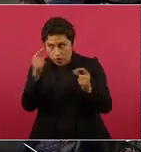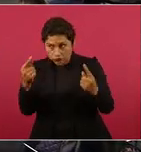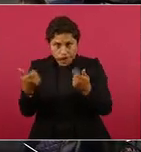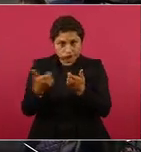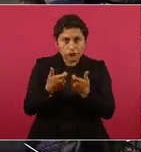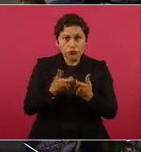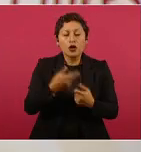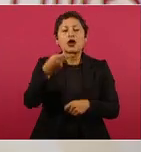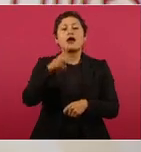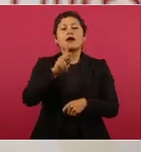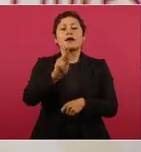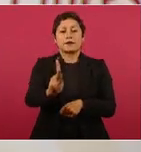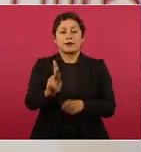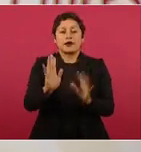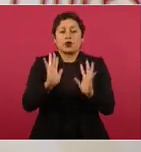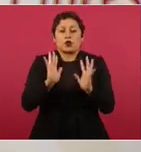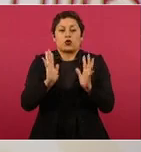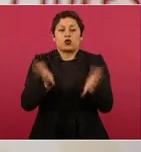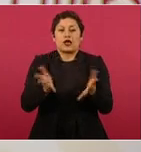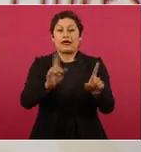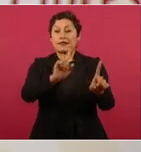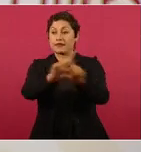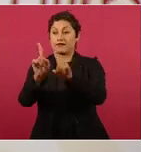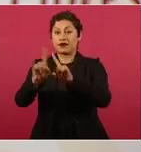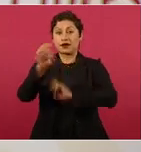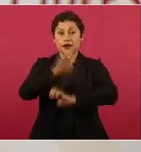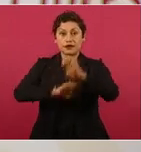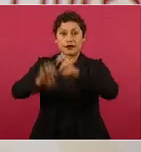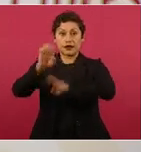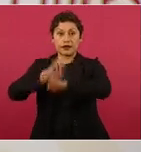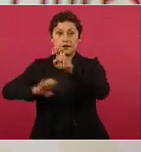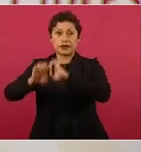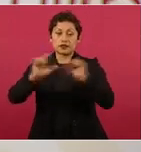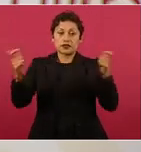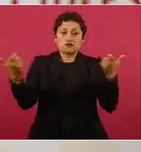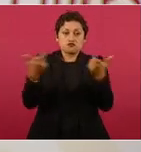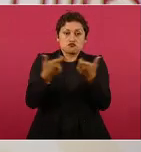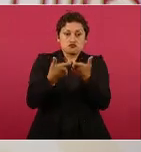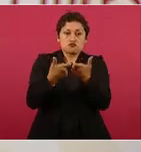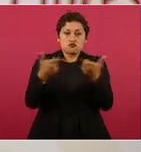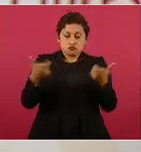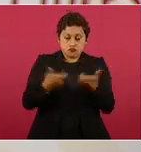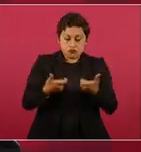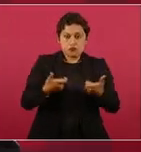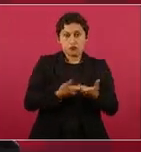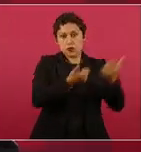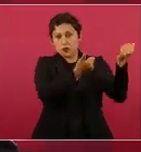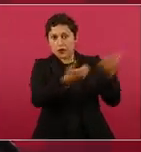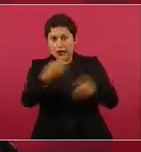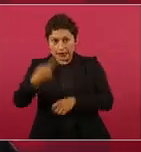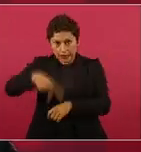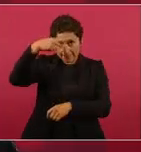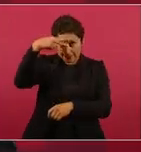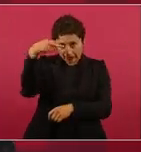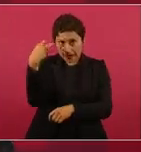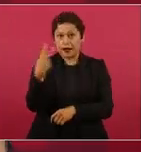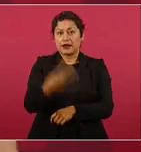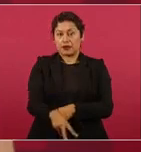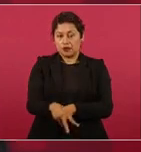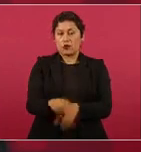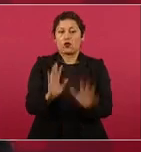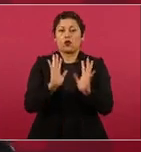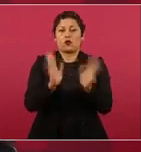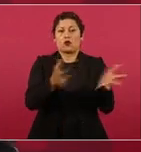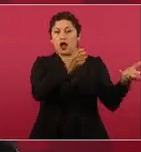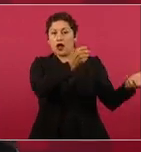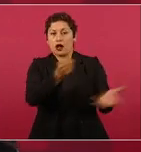lo que nos han señalado diversas empresas de sus inversiones en México. Muchas de esas inversiones